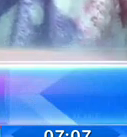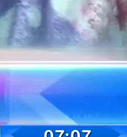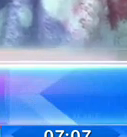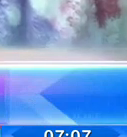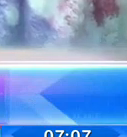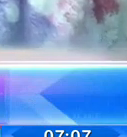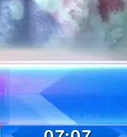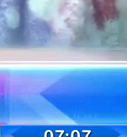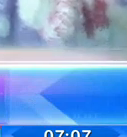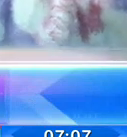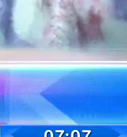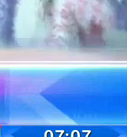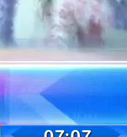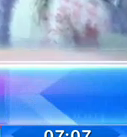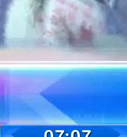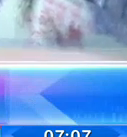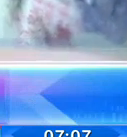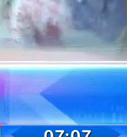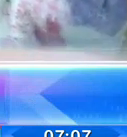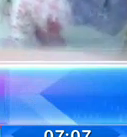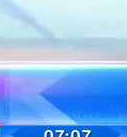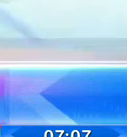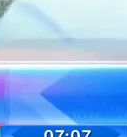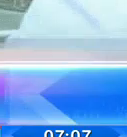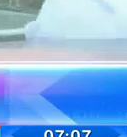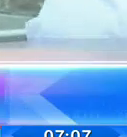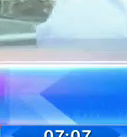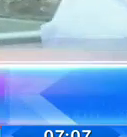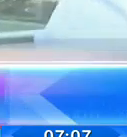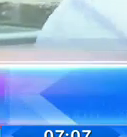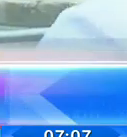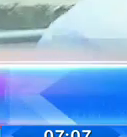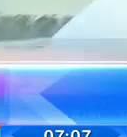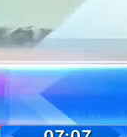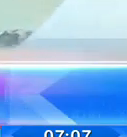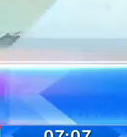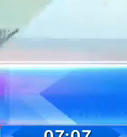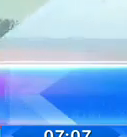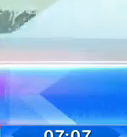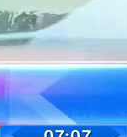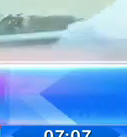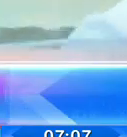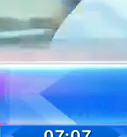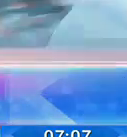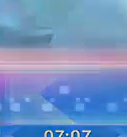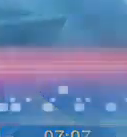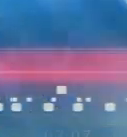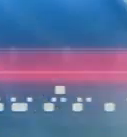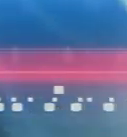COVID-19. Estas y otras informaciones le contamos al retornar. Ya venimos.